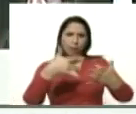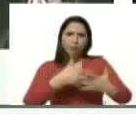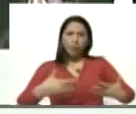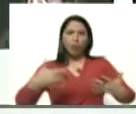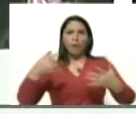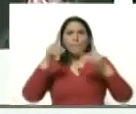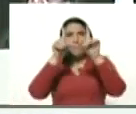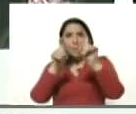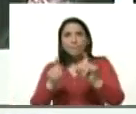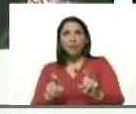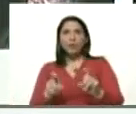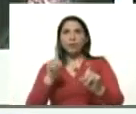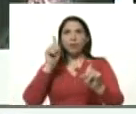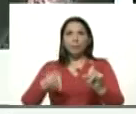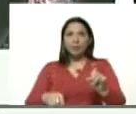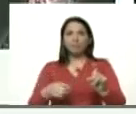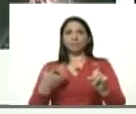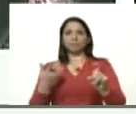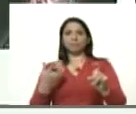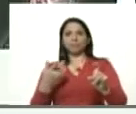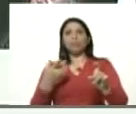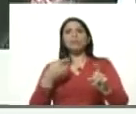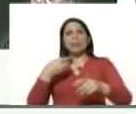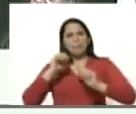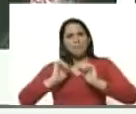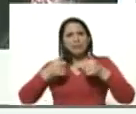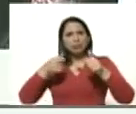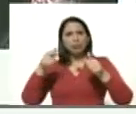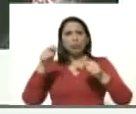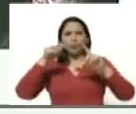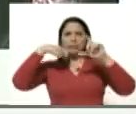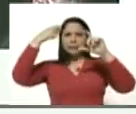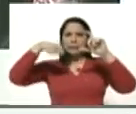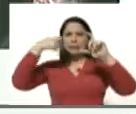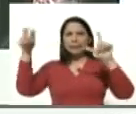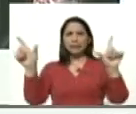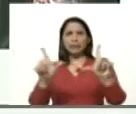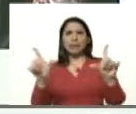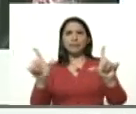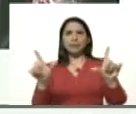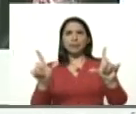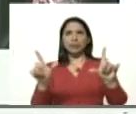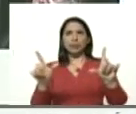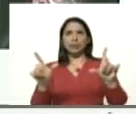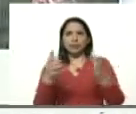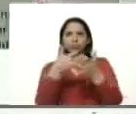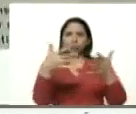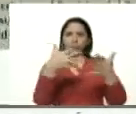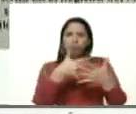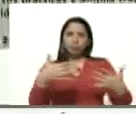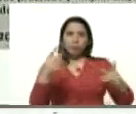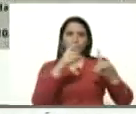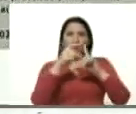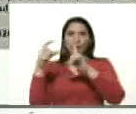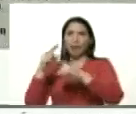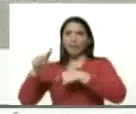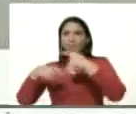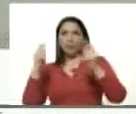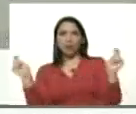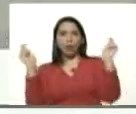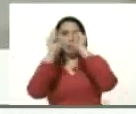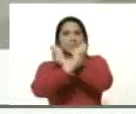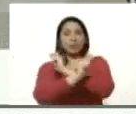ensayo, incursionó en el cine, en la televisión, escribió letras que luego se convirtieron